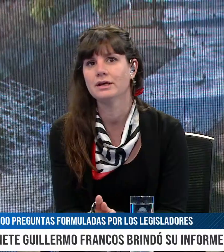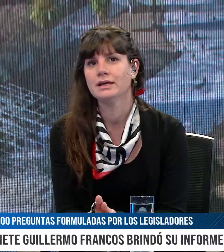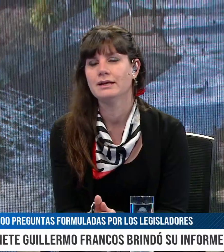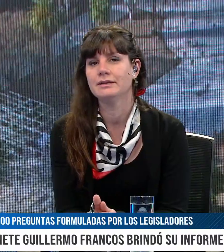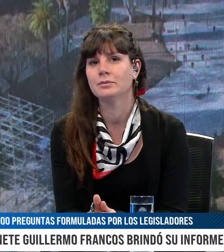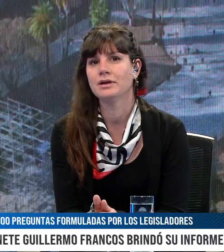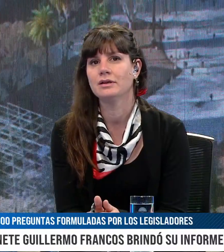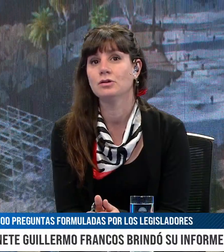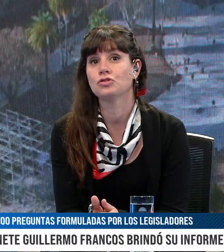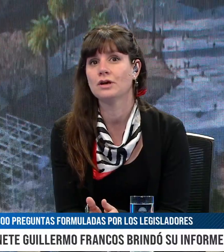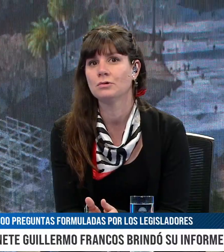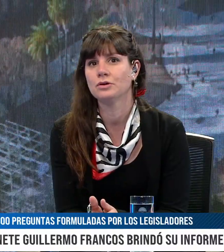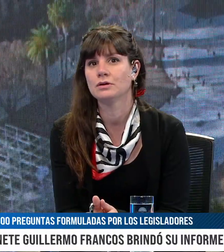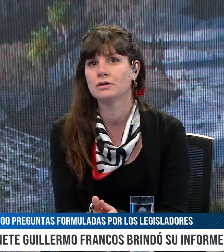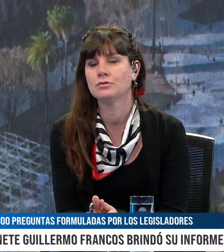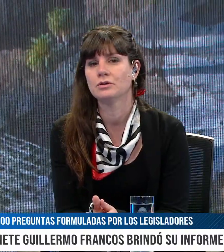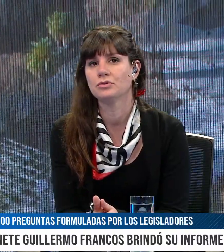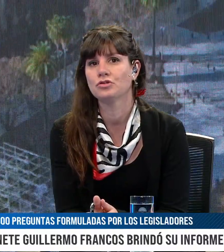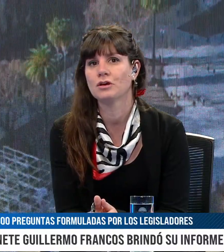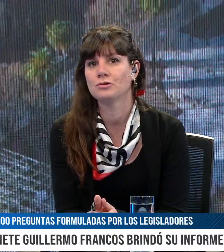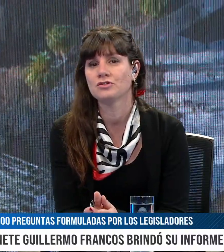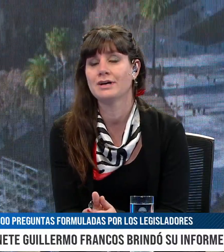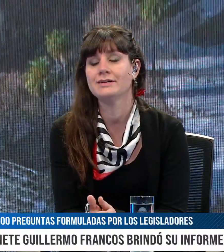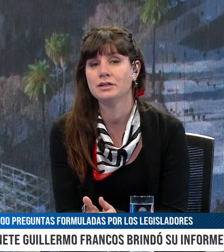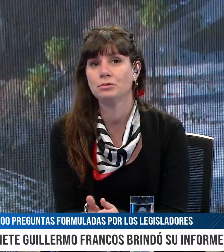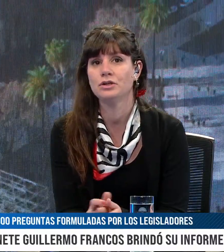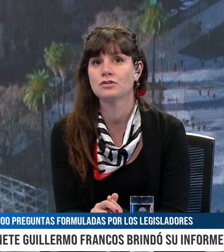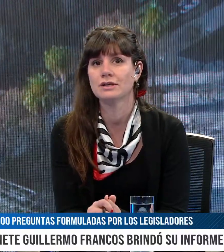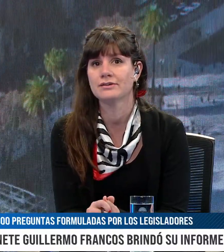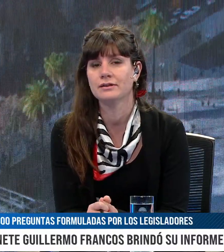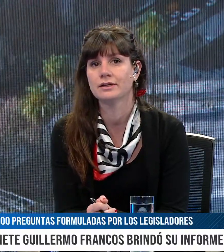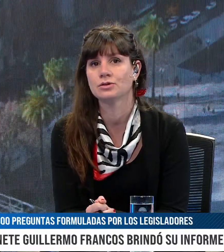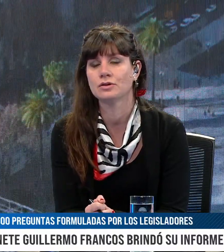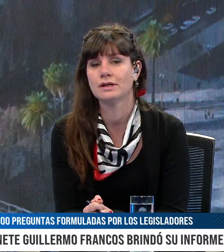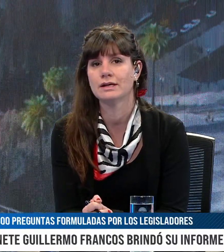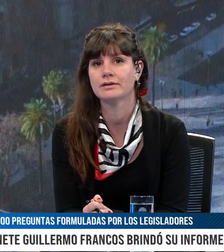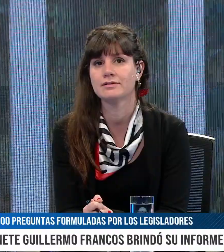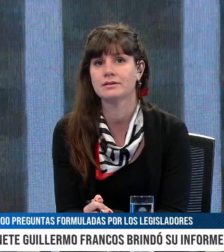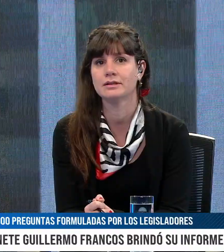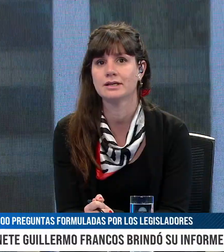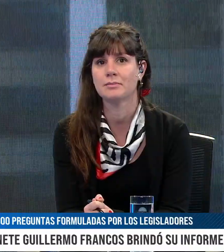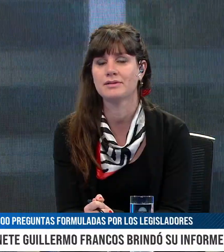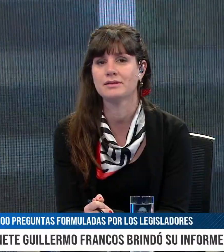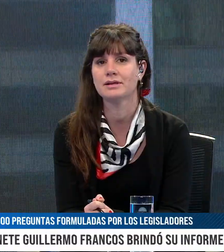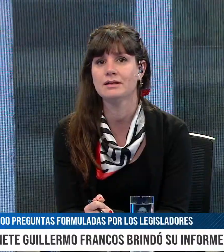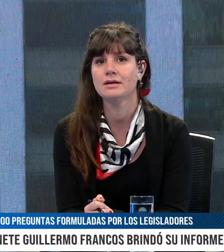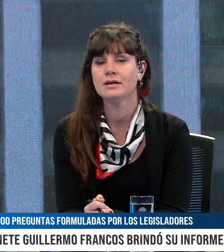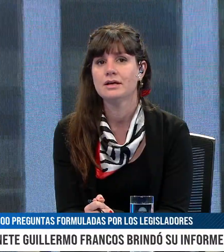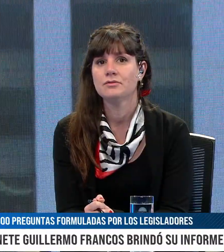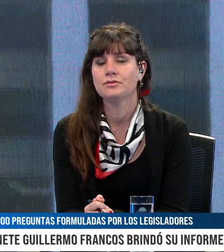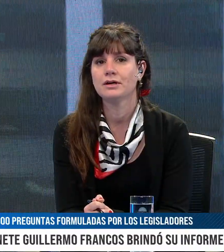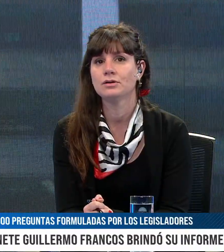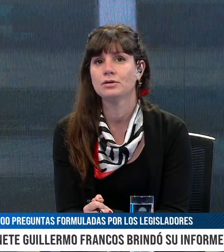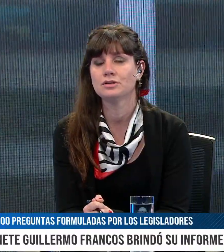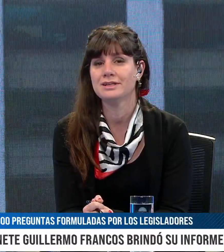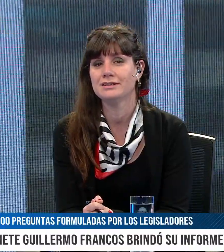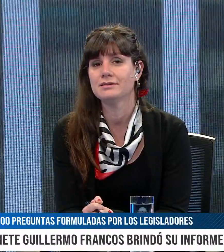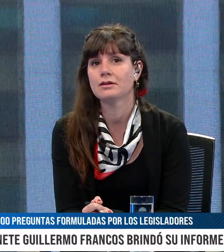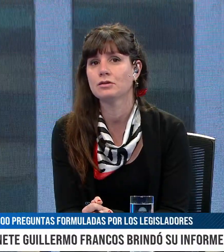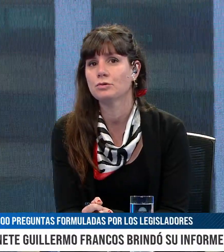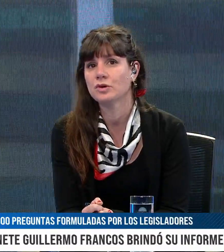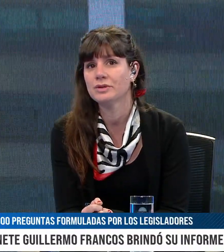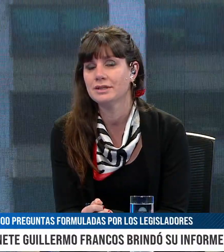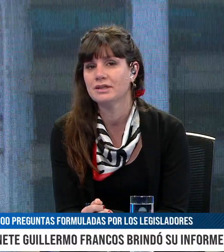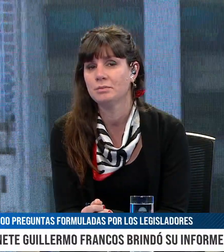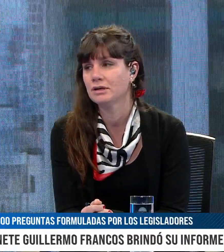fue el tema de los audios, ¿no? Los famosos audios atribuidos al exdirector de la Agencia de Discapacidad. Franco